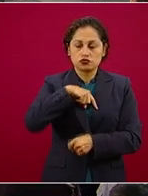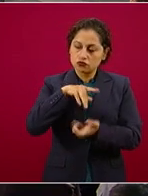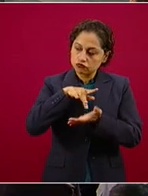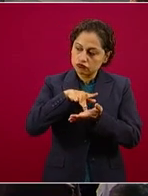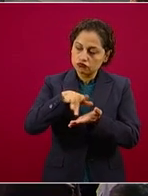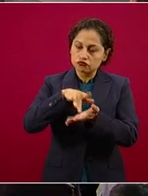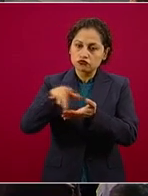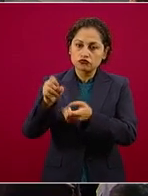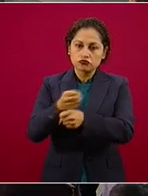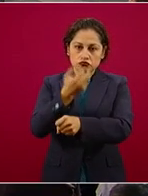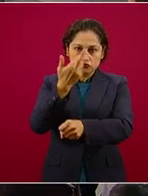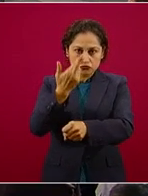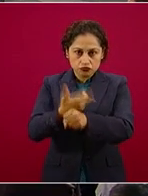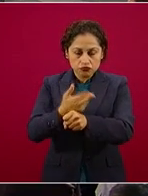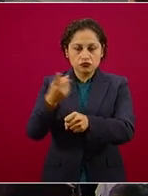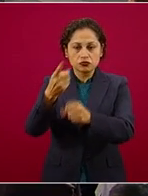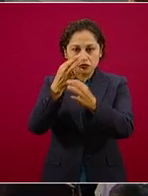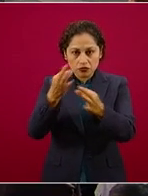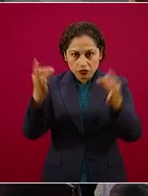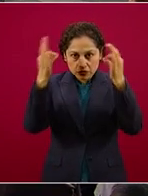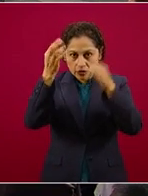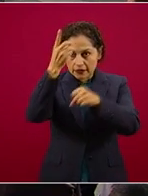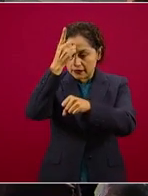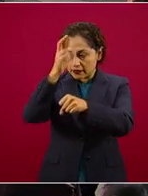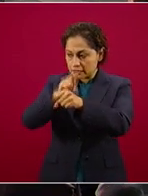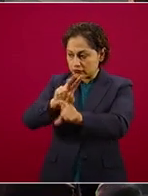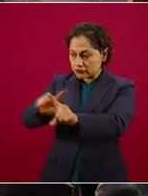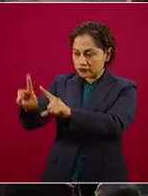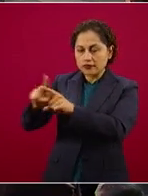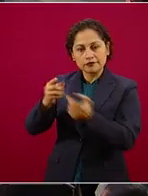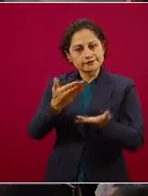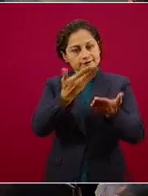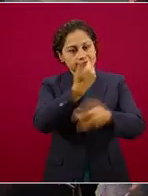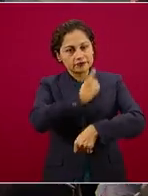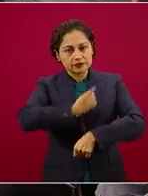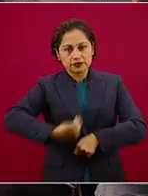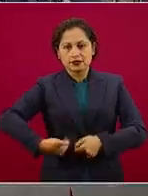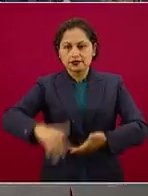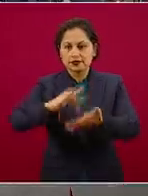secretario, canciller, directores y señor presidente. Muchísimas gracias.